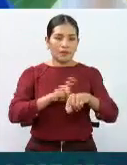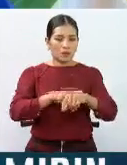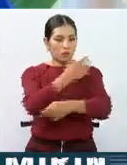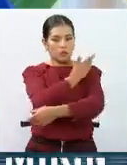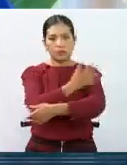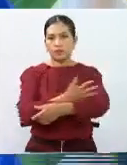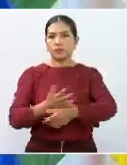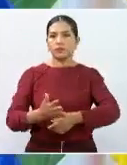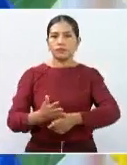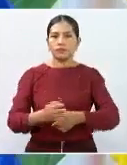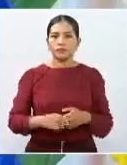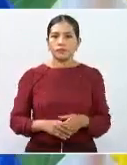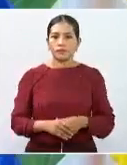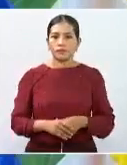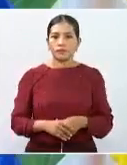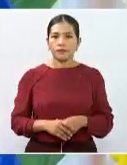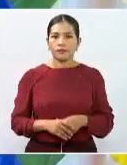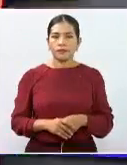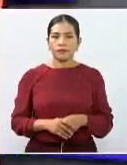tienen.